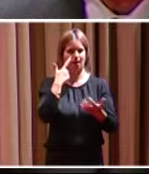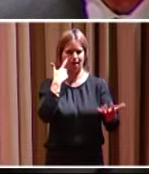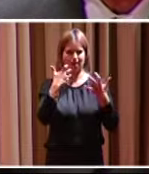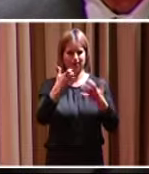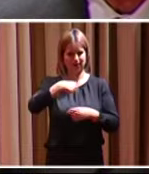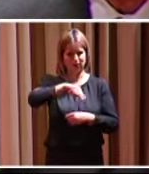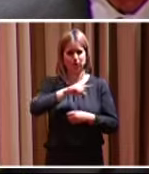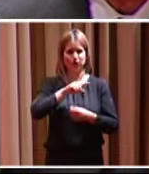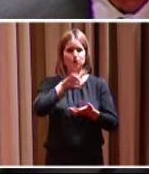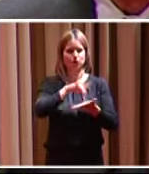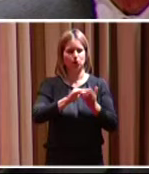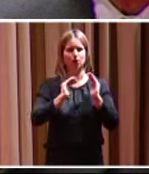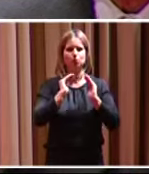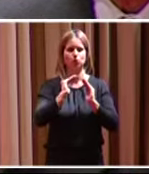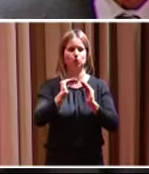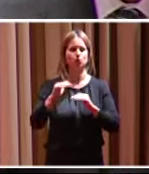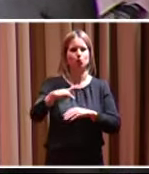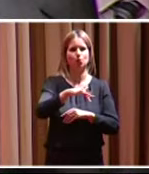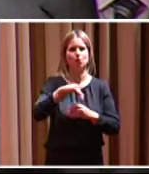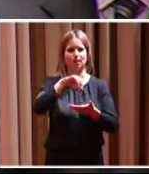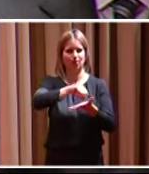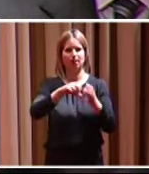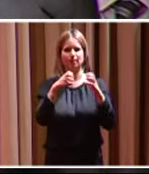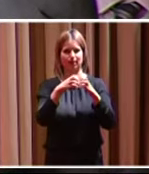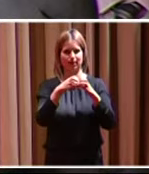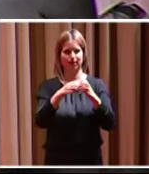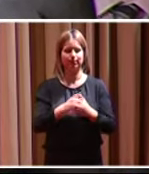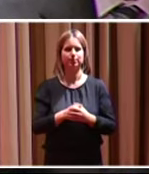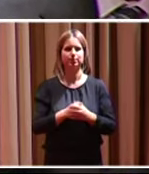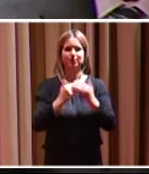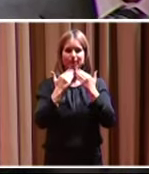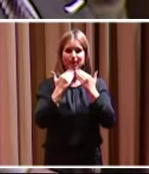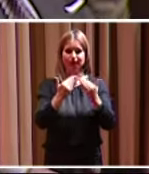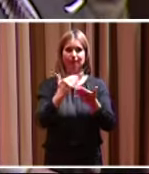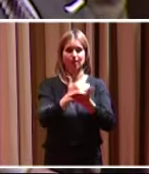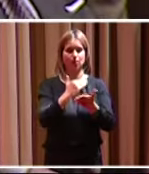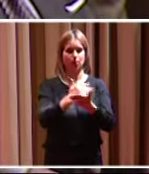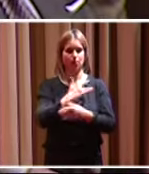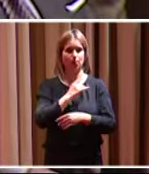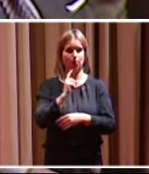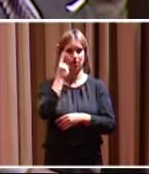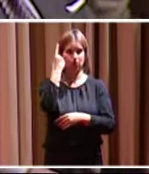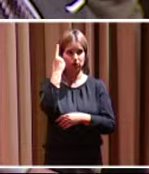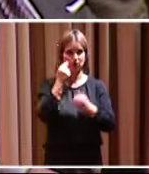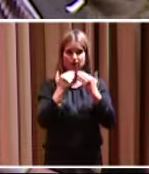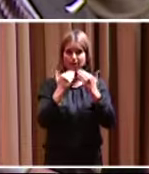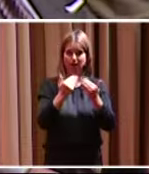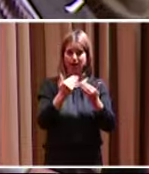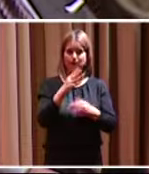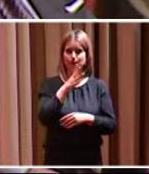nuestro, en el lugar que le corresponde a nuestra ciudad. Gracias al Colegio Amor de Dios por